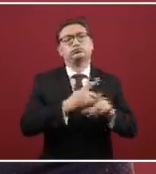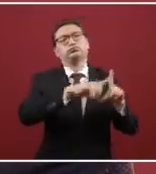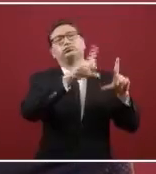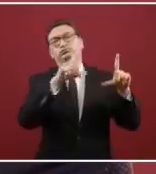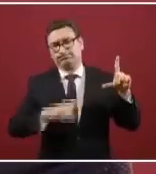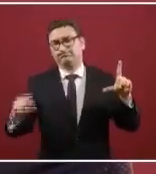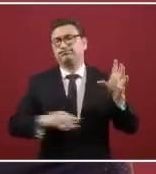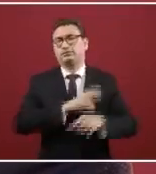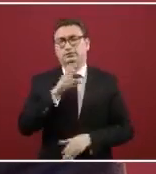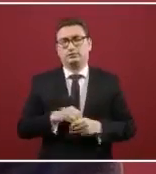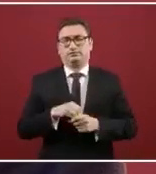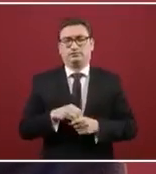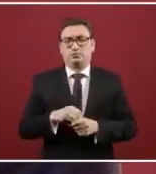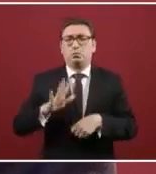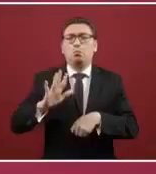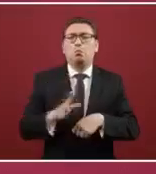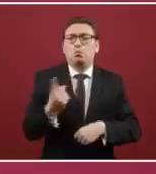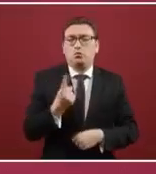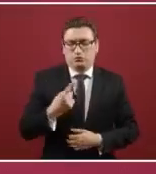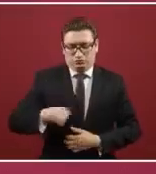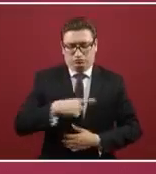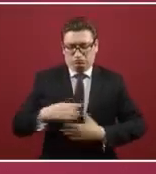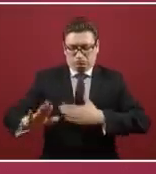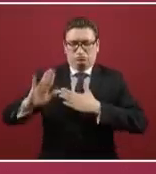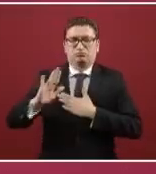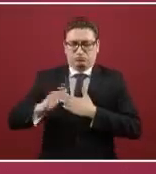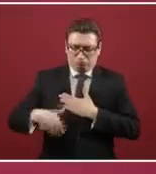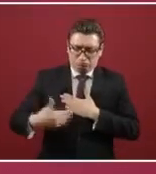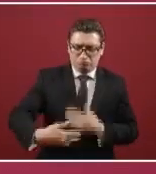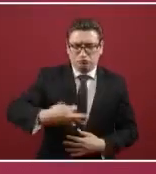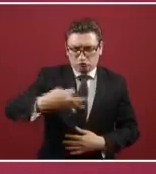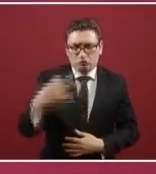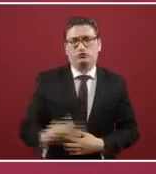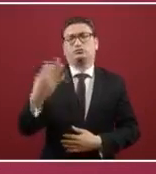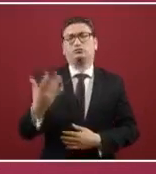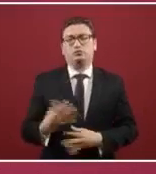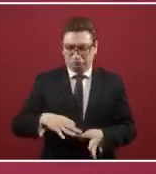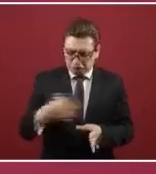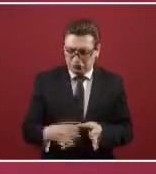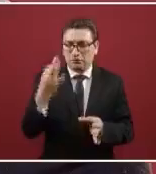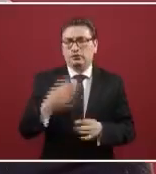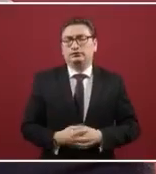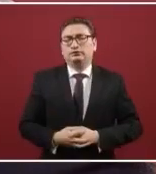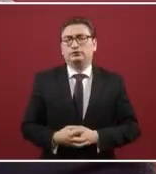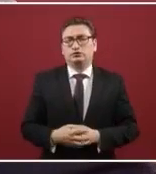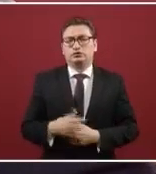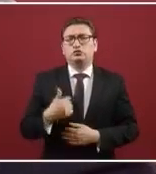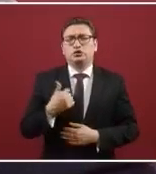en todo el país, porque los compromisos se cumplen. No voy a dejar